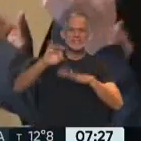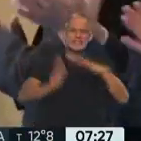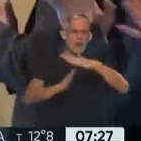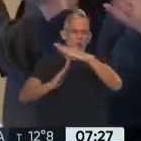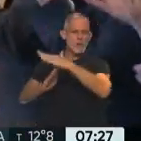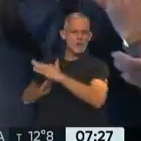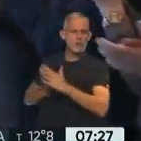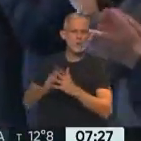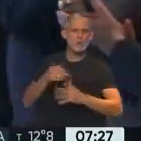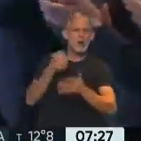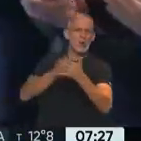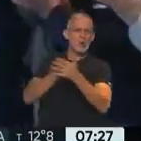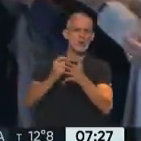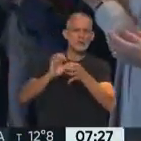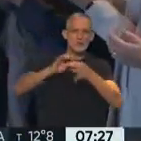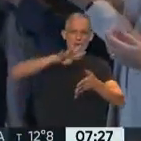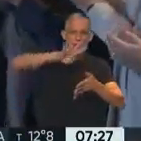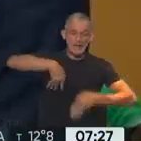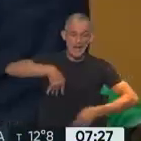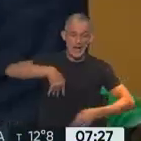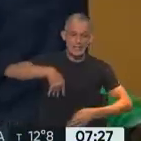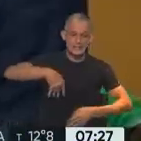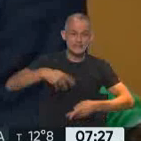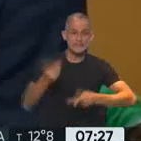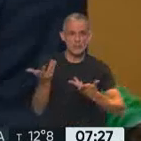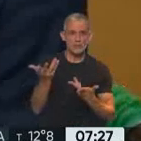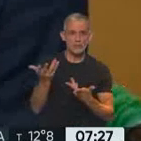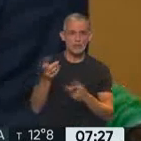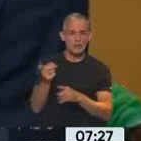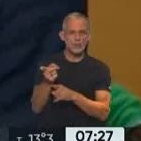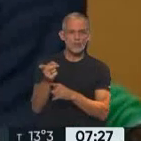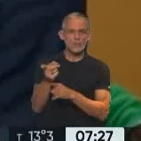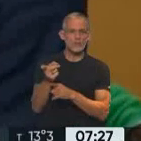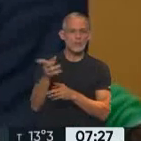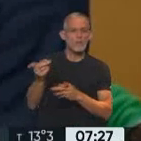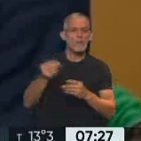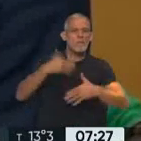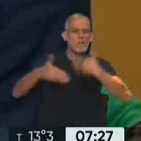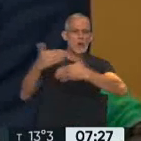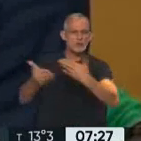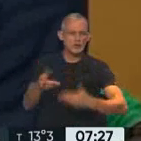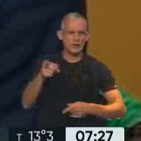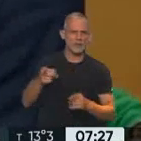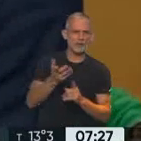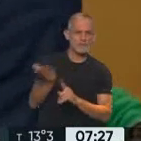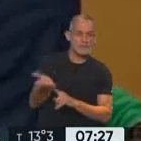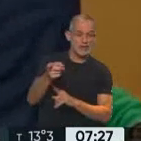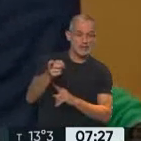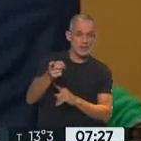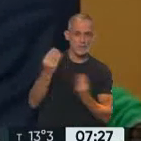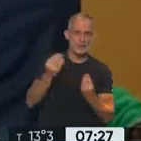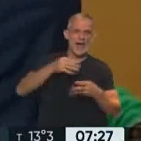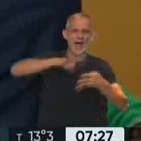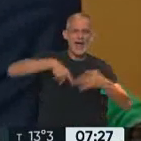estaban siendo espiados habían sido espiados en el año 2019 en pleno proceso de intención de independencia de